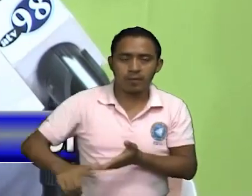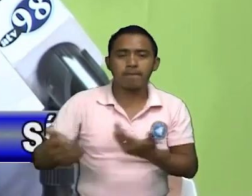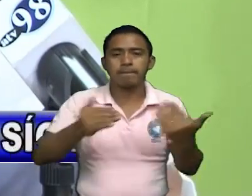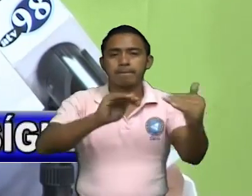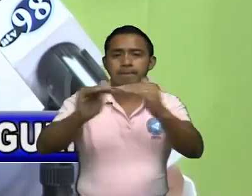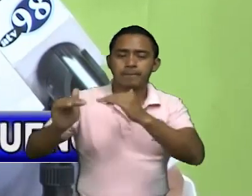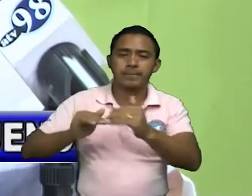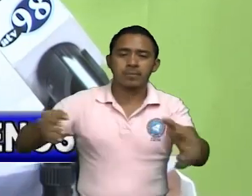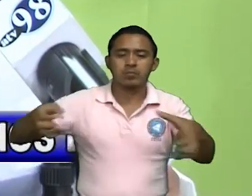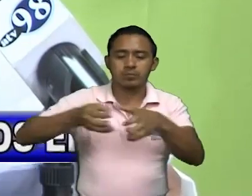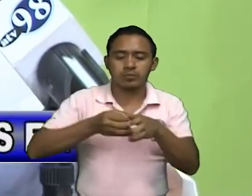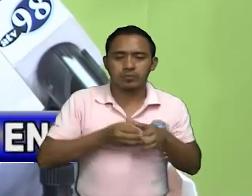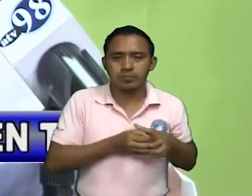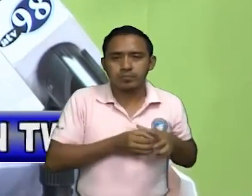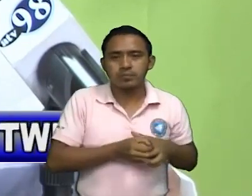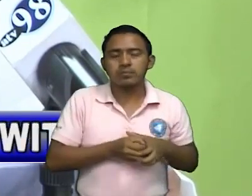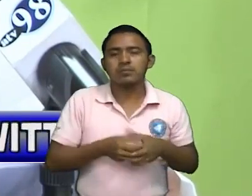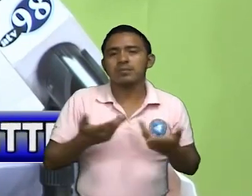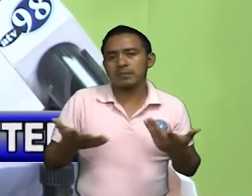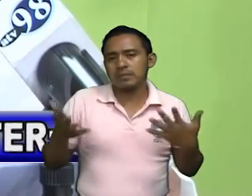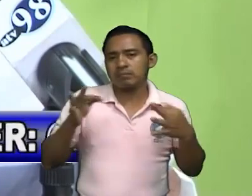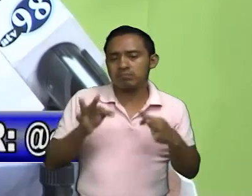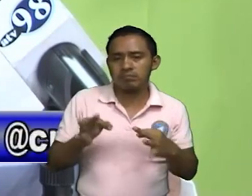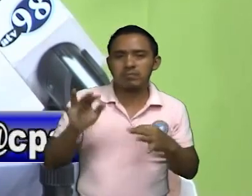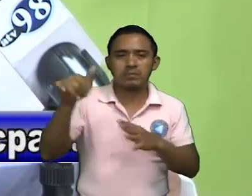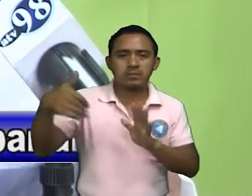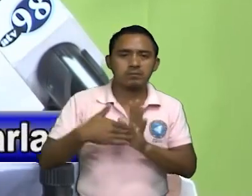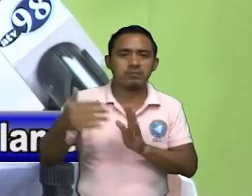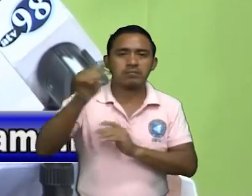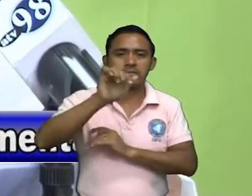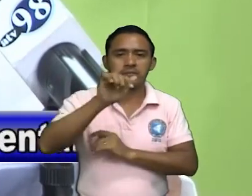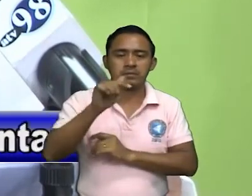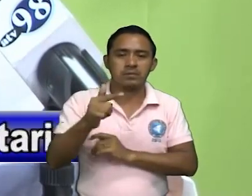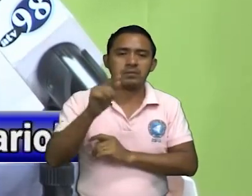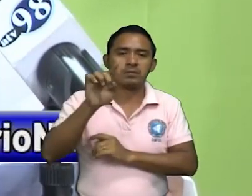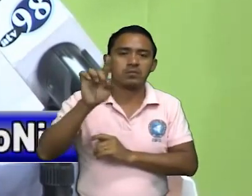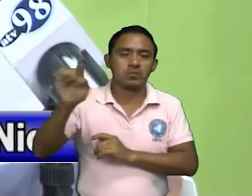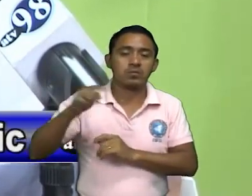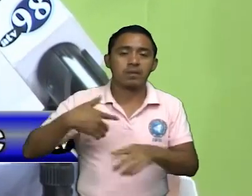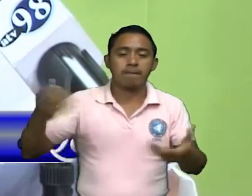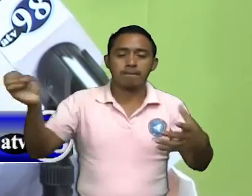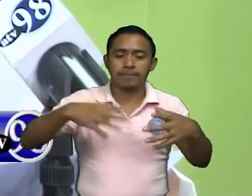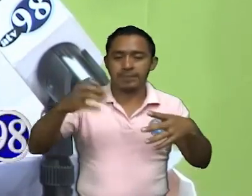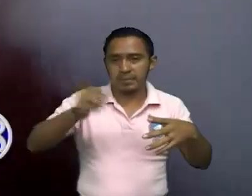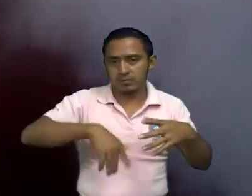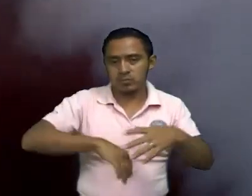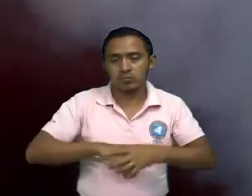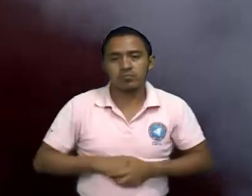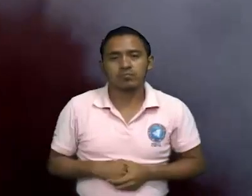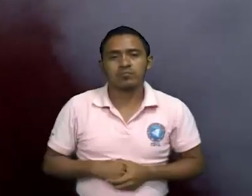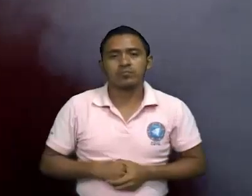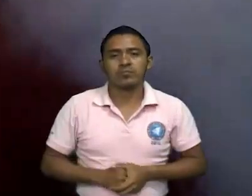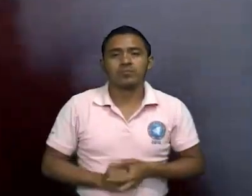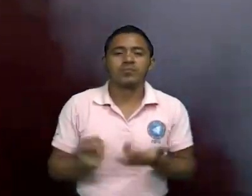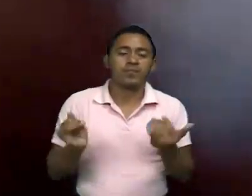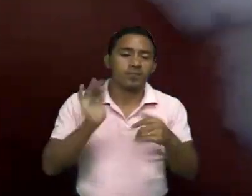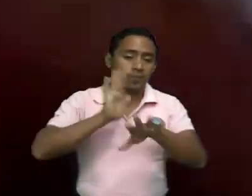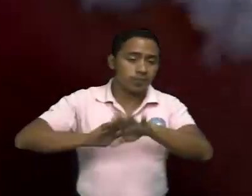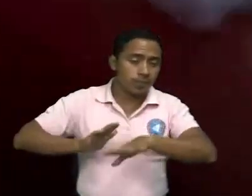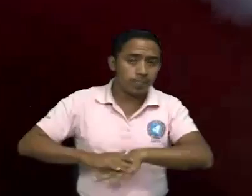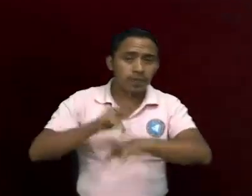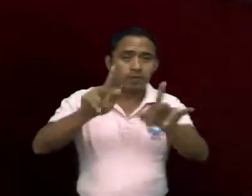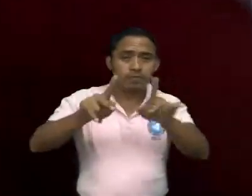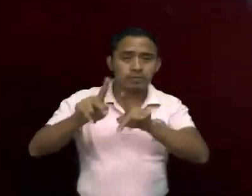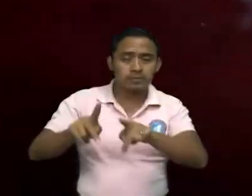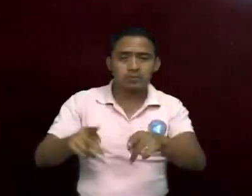barrios y comunidades donde se eliminaron 6.711 metros cúbicos de basura. Hacen el llamado a la